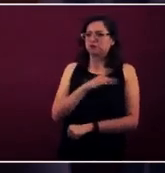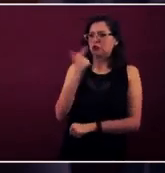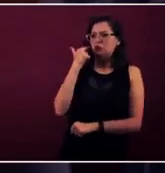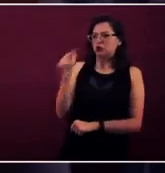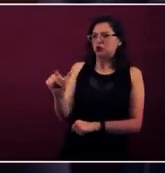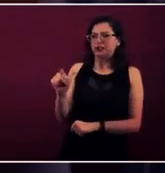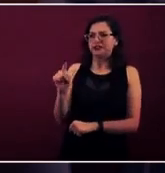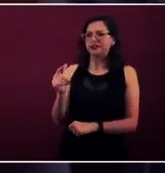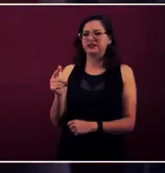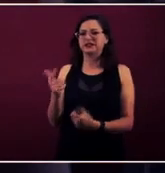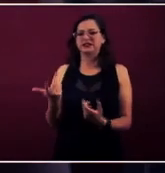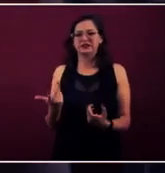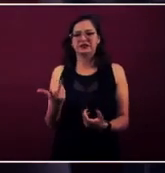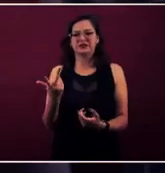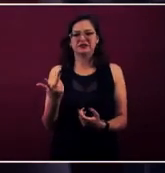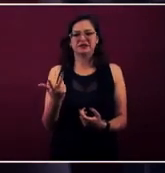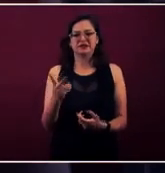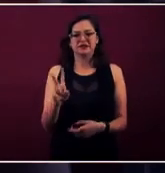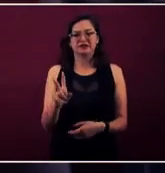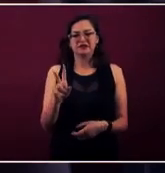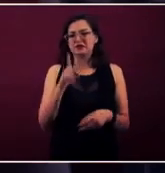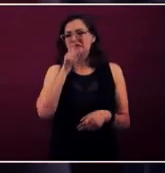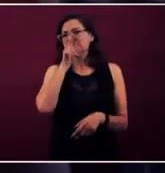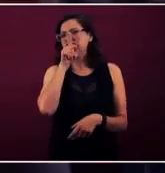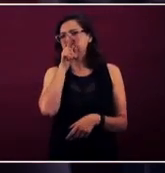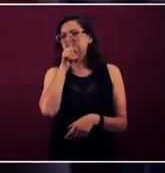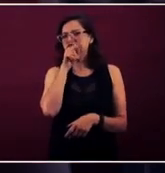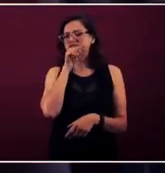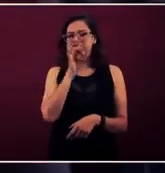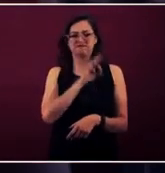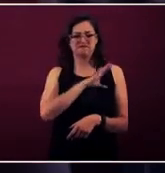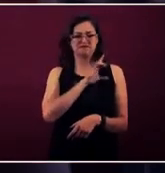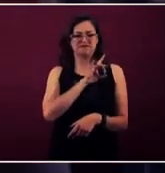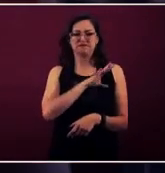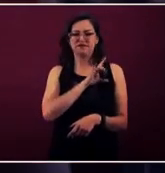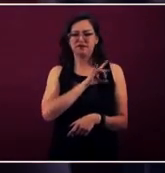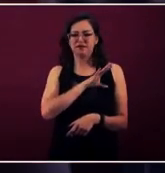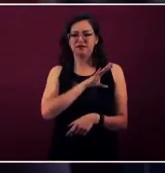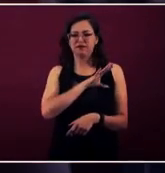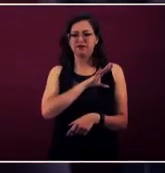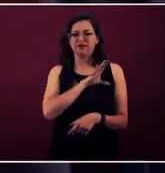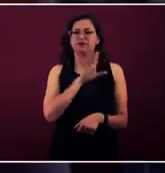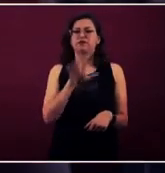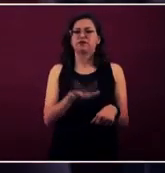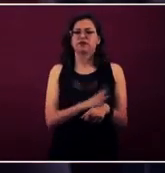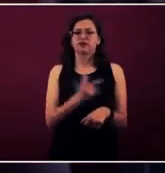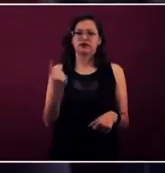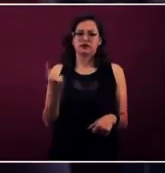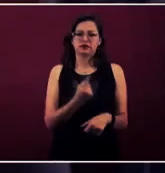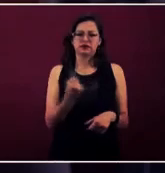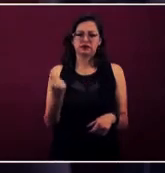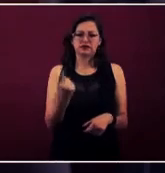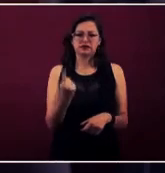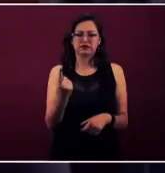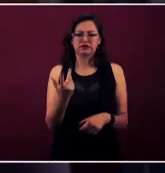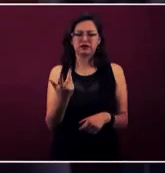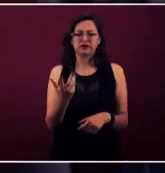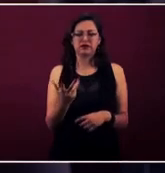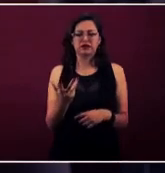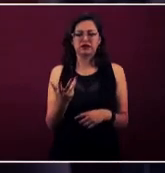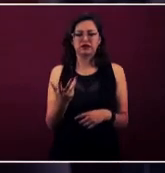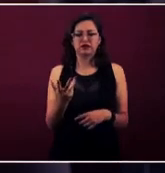es una situación de bastante zozobra, donde las cifras incluso, por eso cuando fue